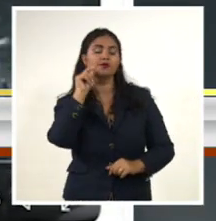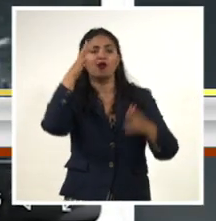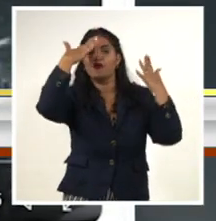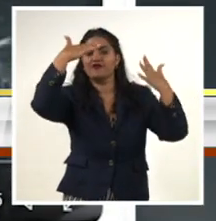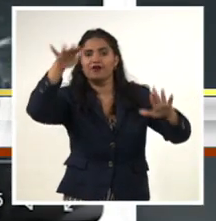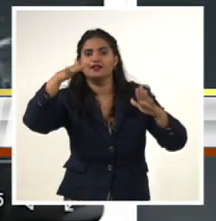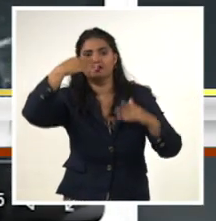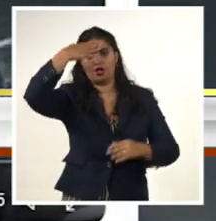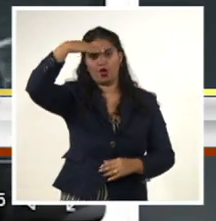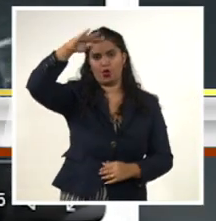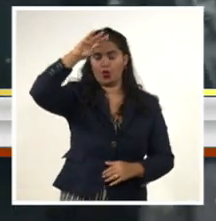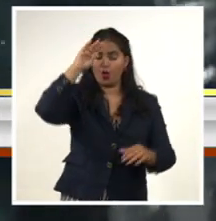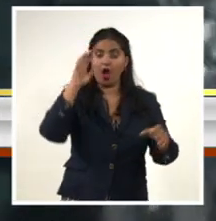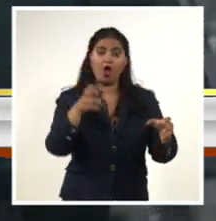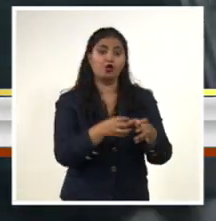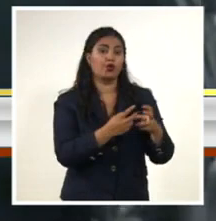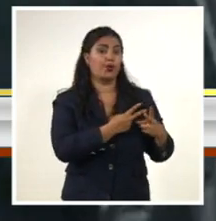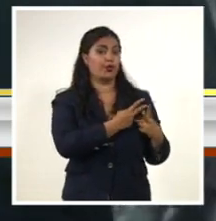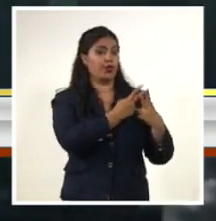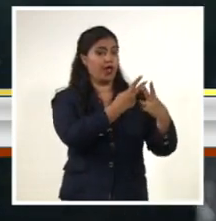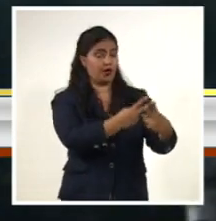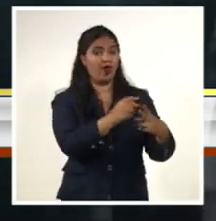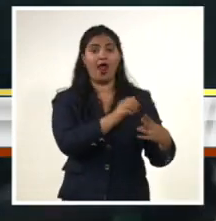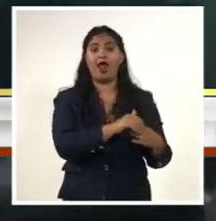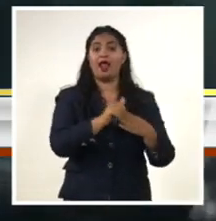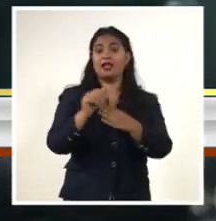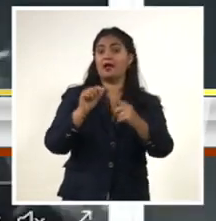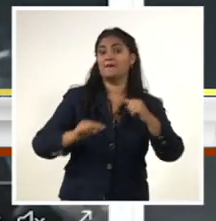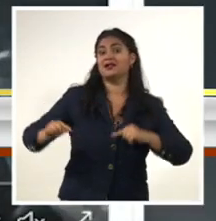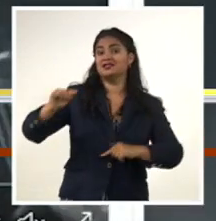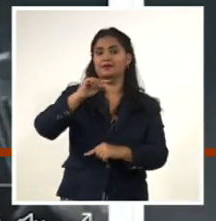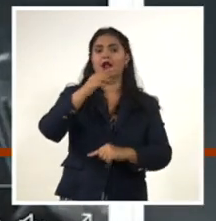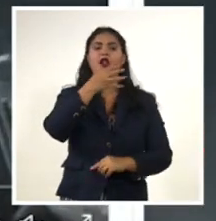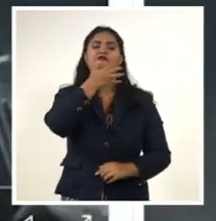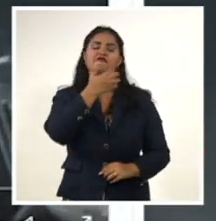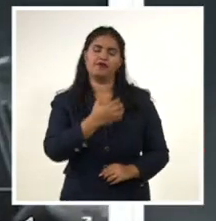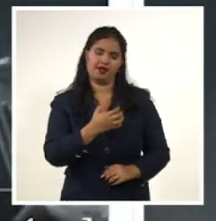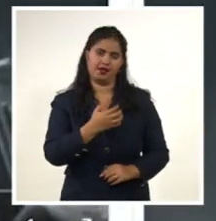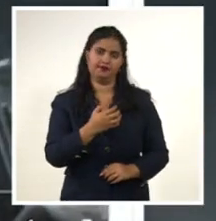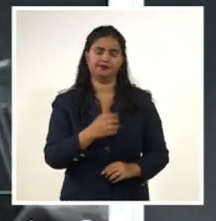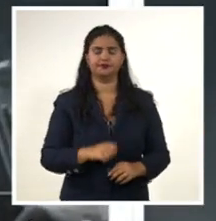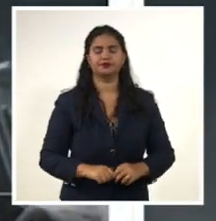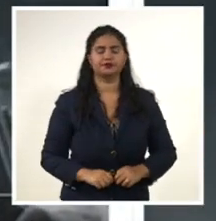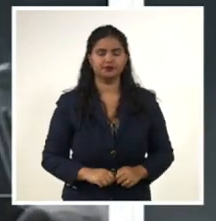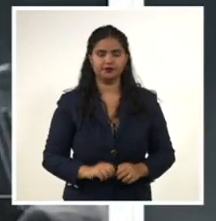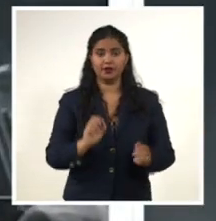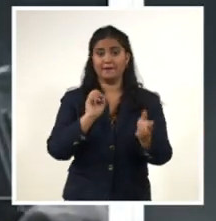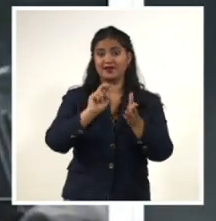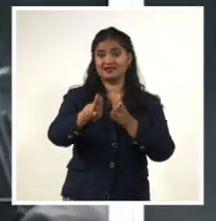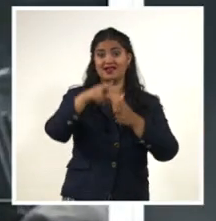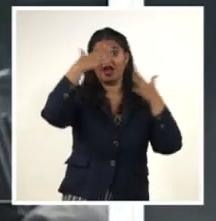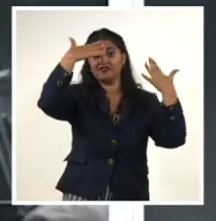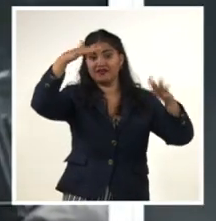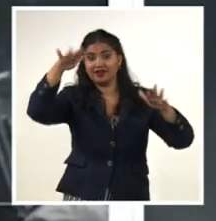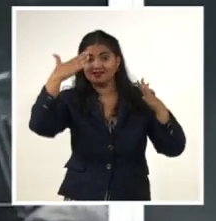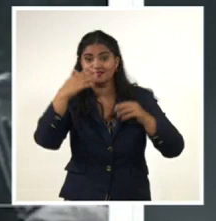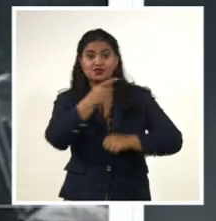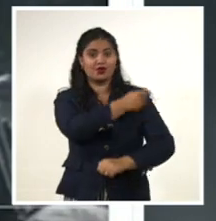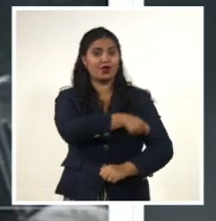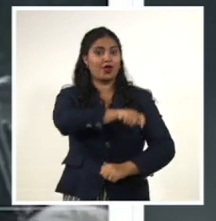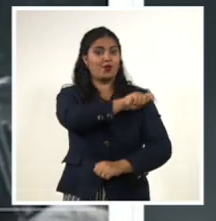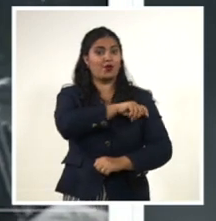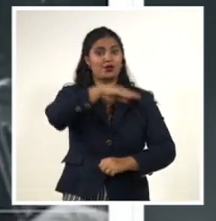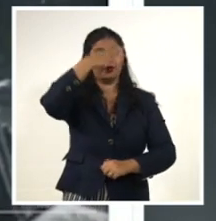del centenario, encabezada por el líder histórico de la revolución, Fidel Castro Ruz. En un mensaje de felicitación, Maduro destacó